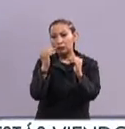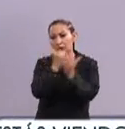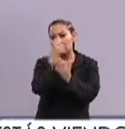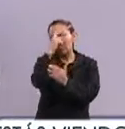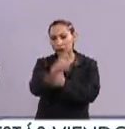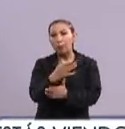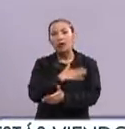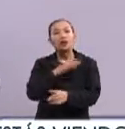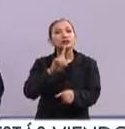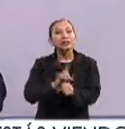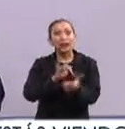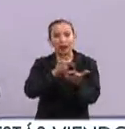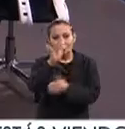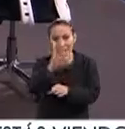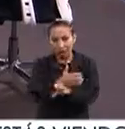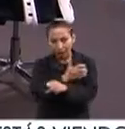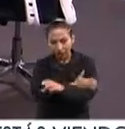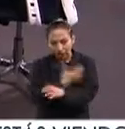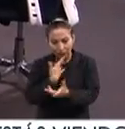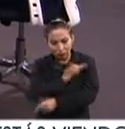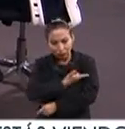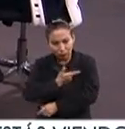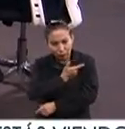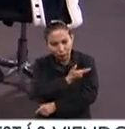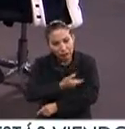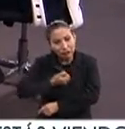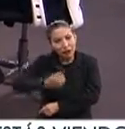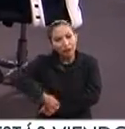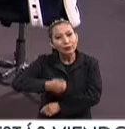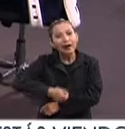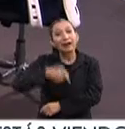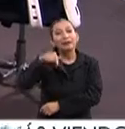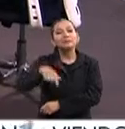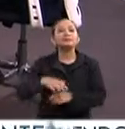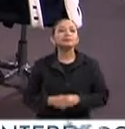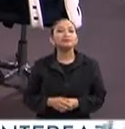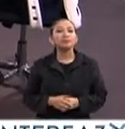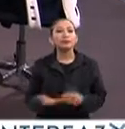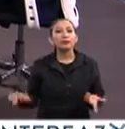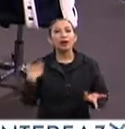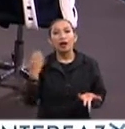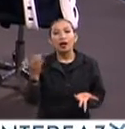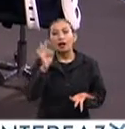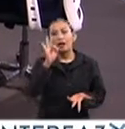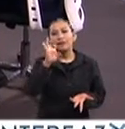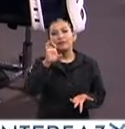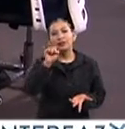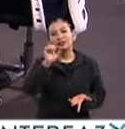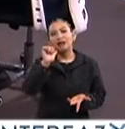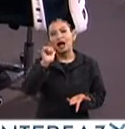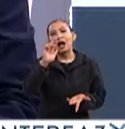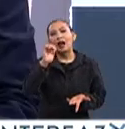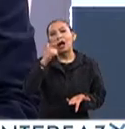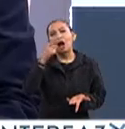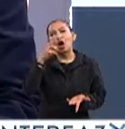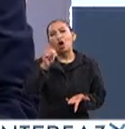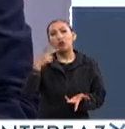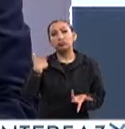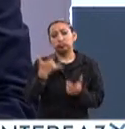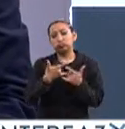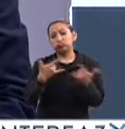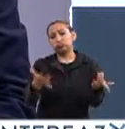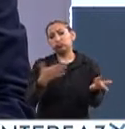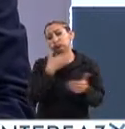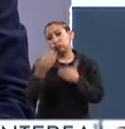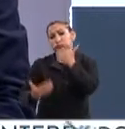Ciudad de México. Muy buenos días, gracias por acompañarnos, es un placer saludarte. Pues la FES Aragón pues cuenta con una